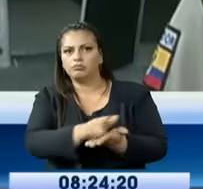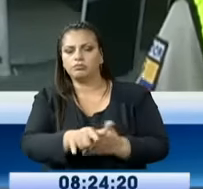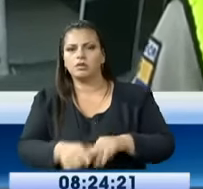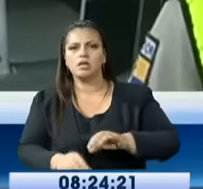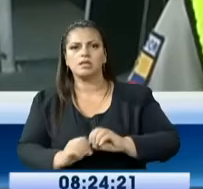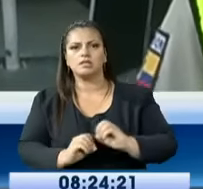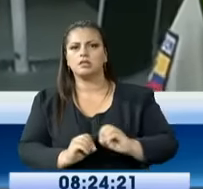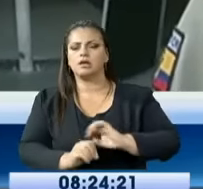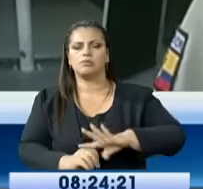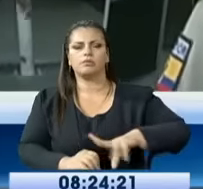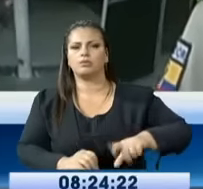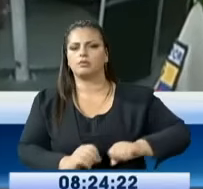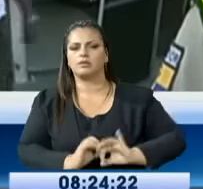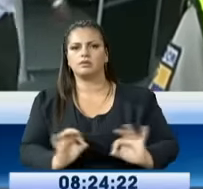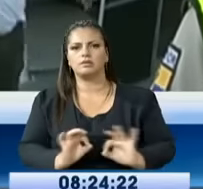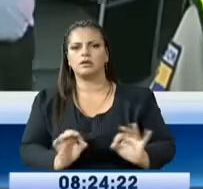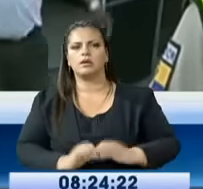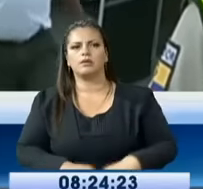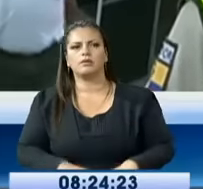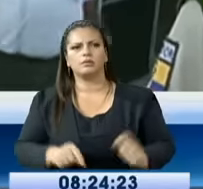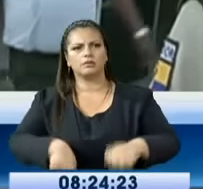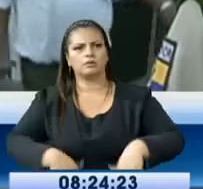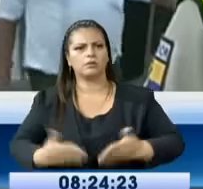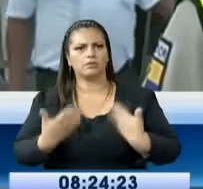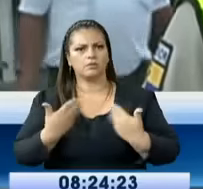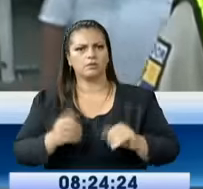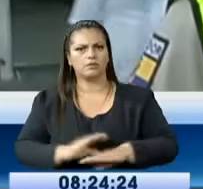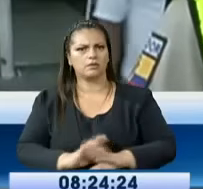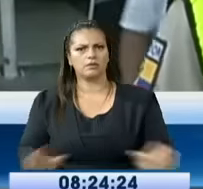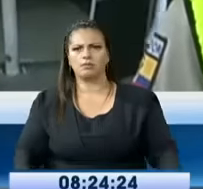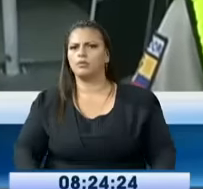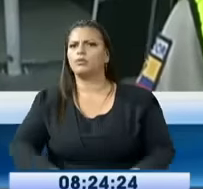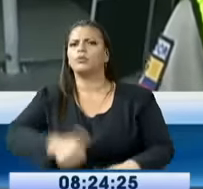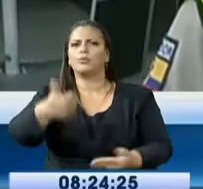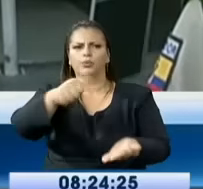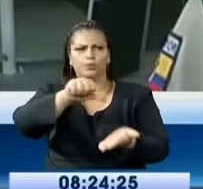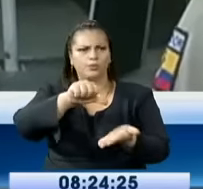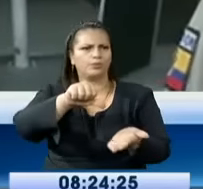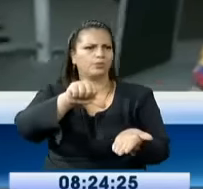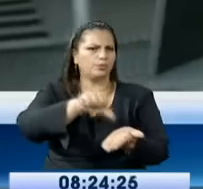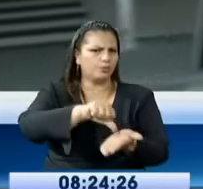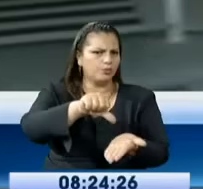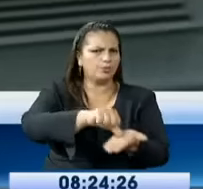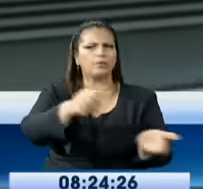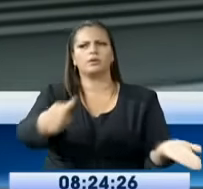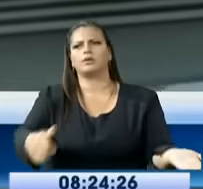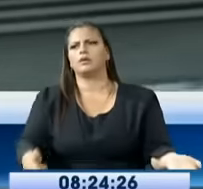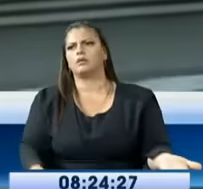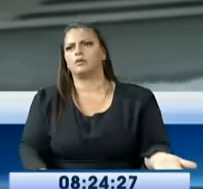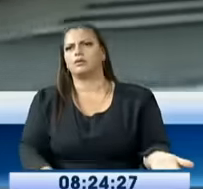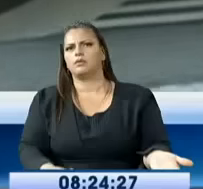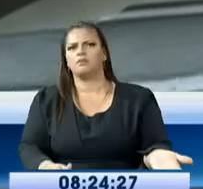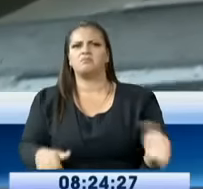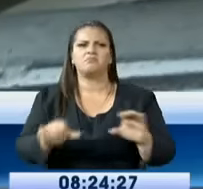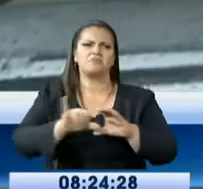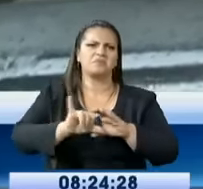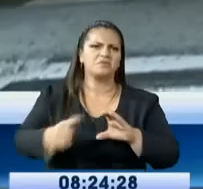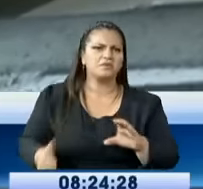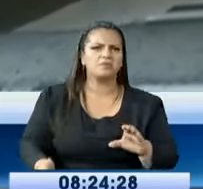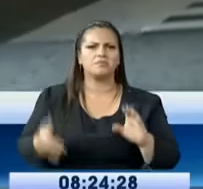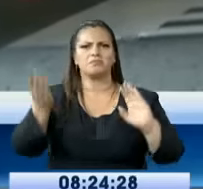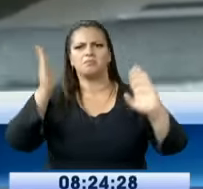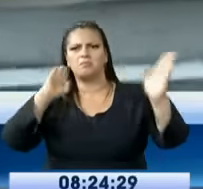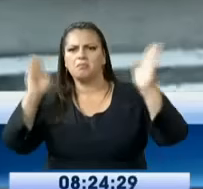nivel, no solamente a nivel Guayaquil, sino a nivel cantonal. Claro. Es decir, que también a veces vienen de la ciudad de Santa Elena, vienen de